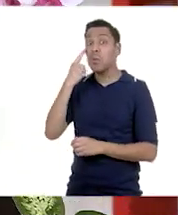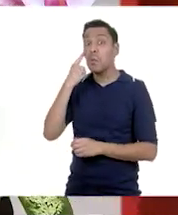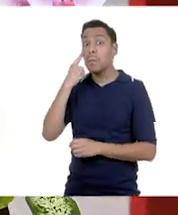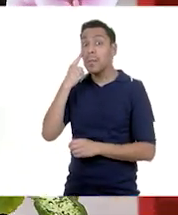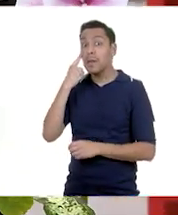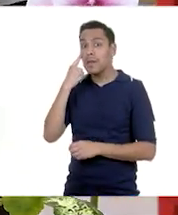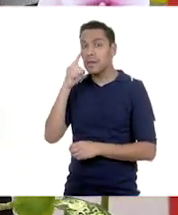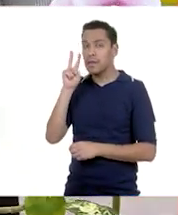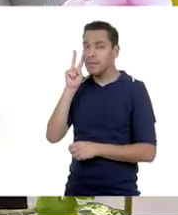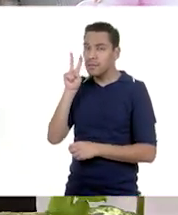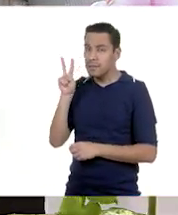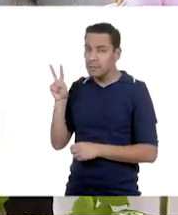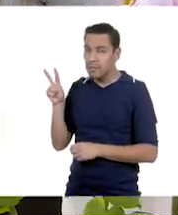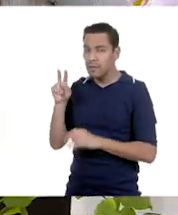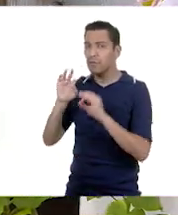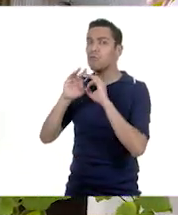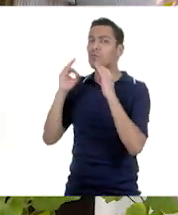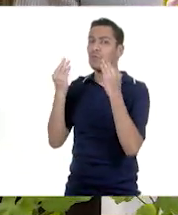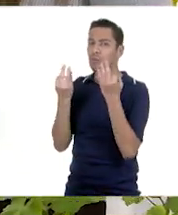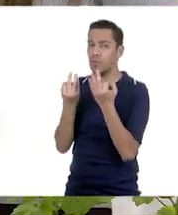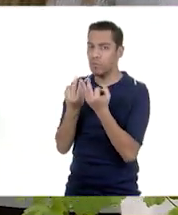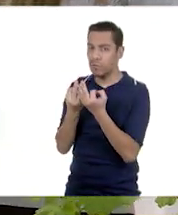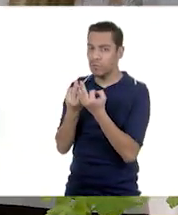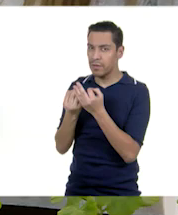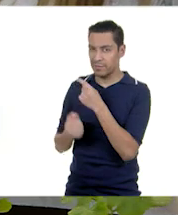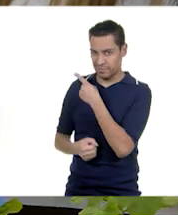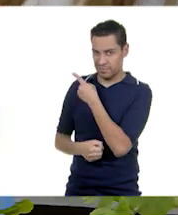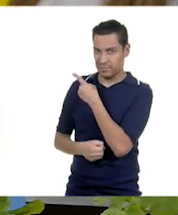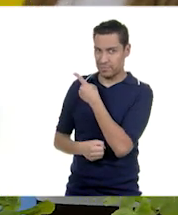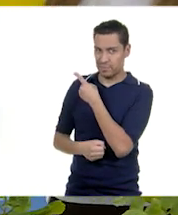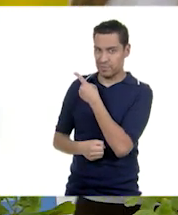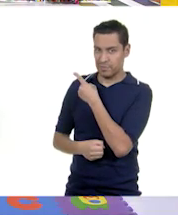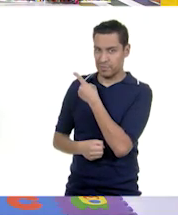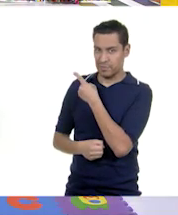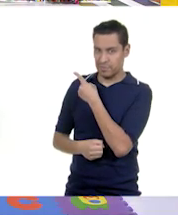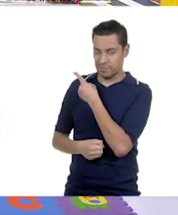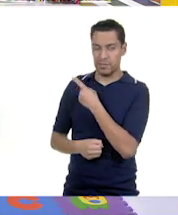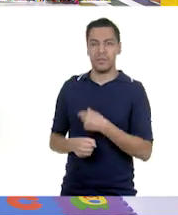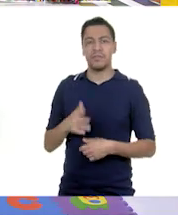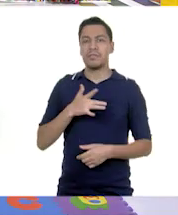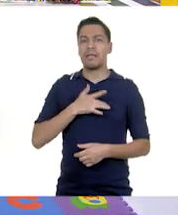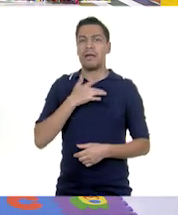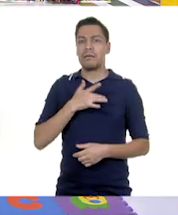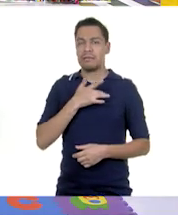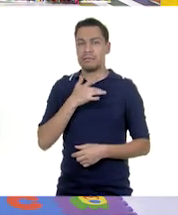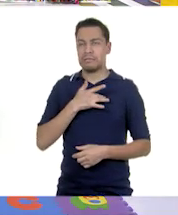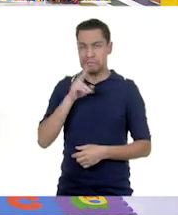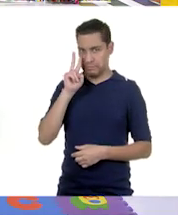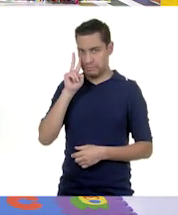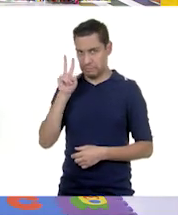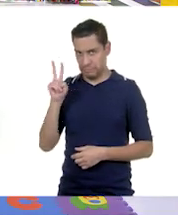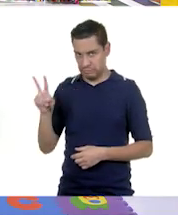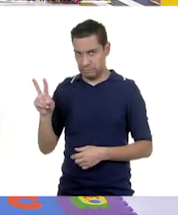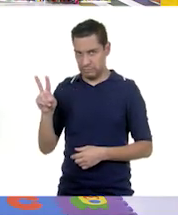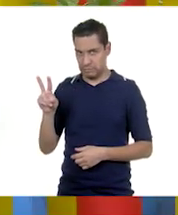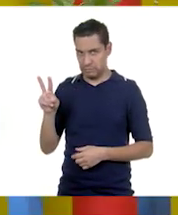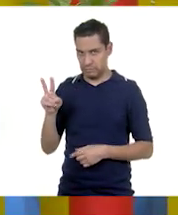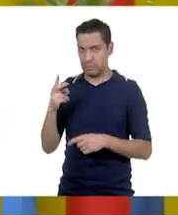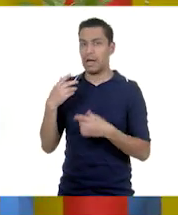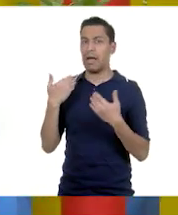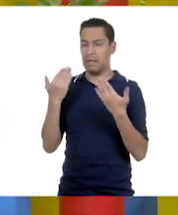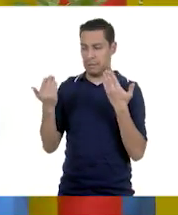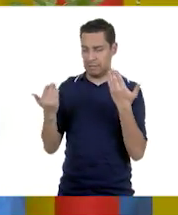plantitas, cuál es la forma que tiene. Oye, y también hay otro sentido que podemos ocupar. Probablemente no nos ayude a distinguir